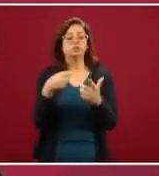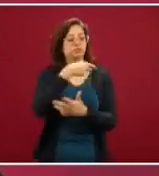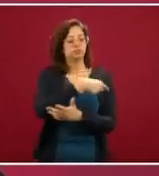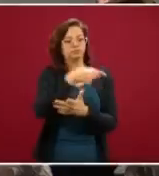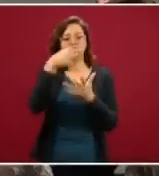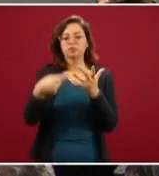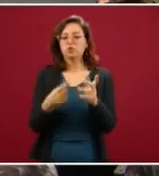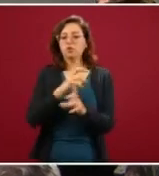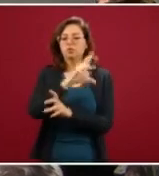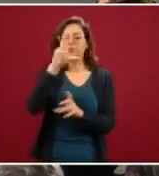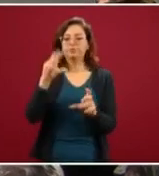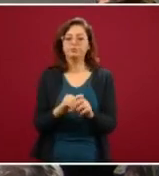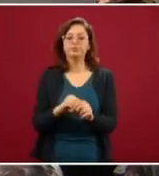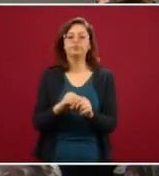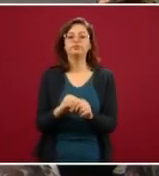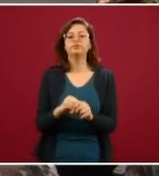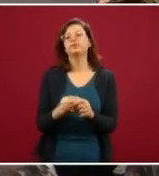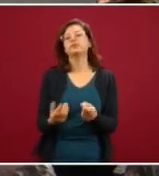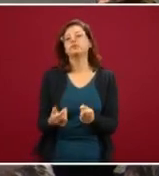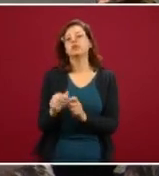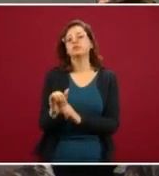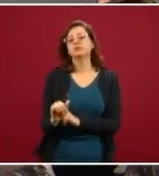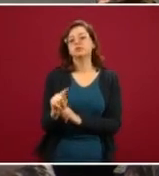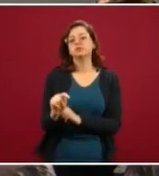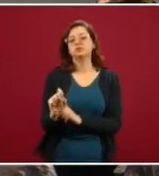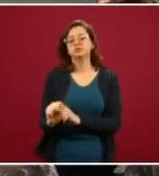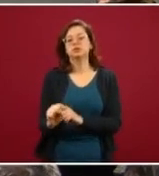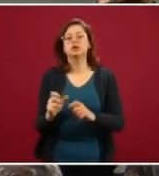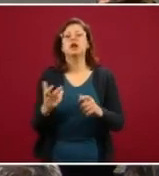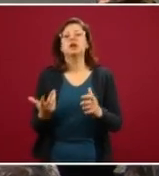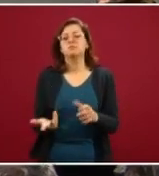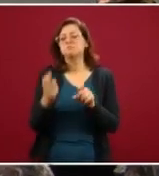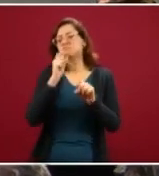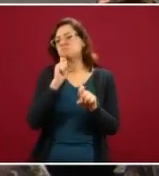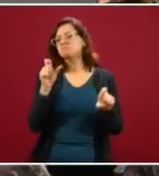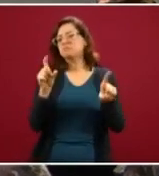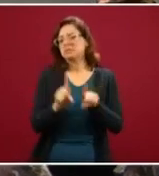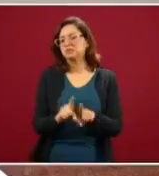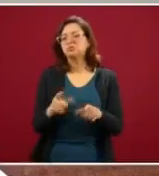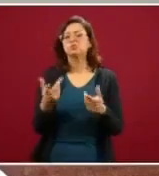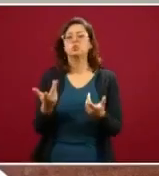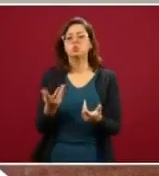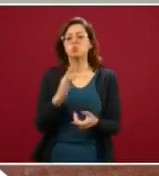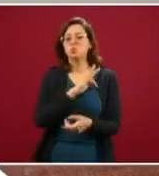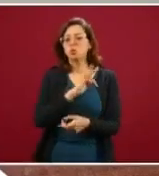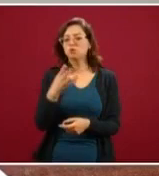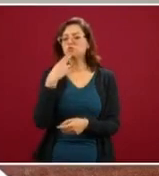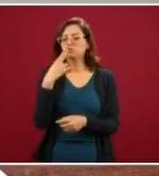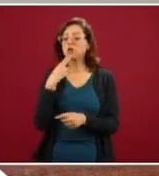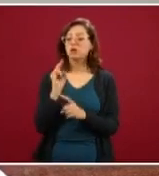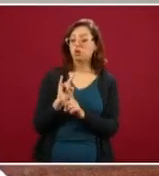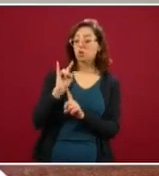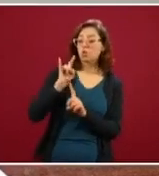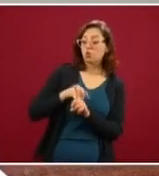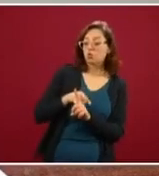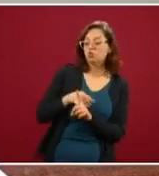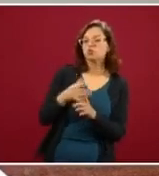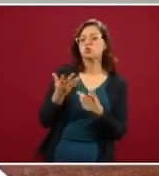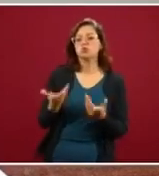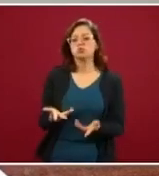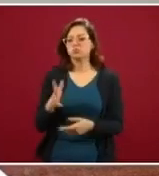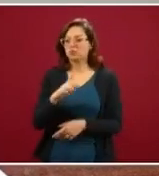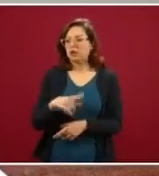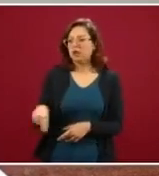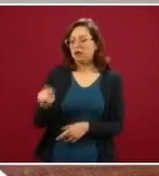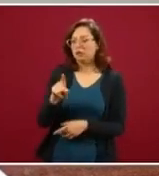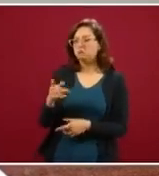que tiene que ver con infecciones de transmisión sexual, para el uso correcto del condón. O sea, no les evitamos si quieren tener vida sexual